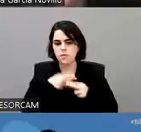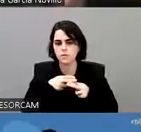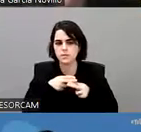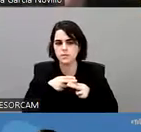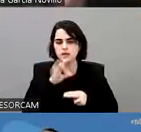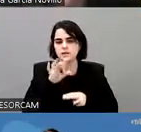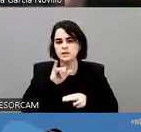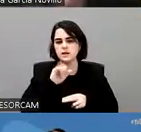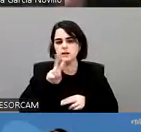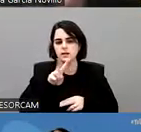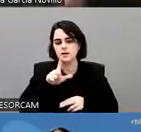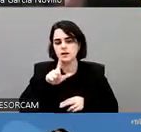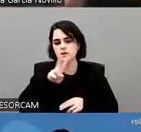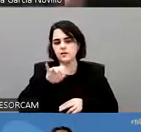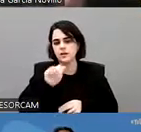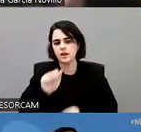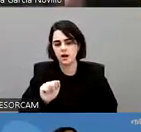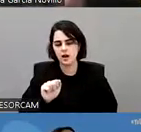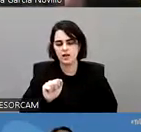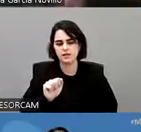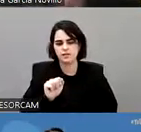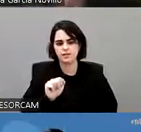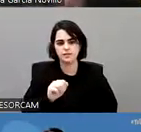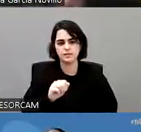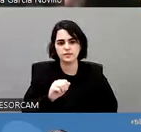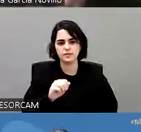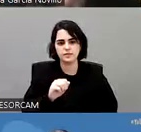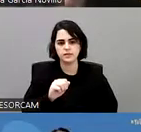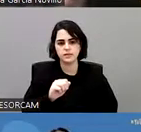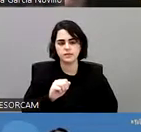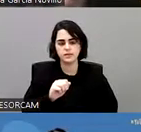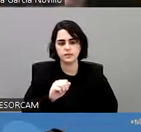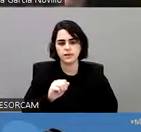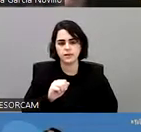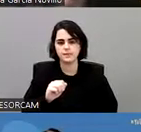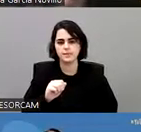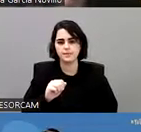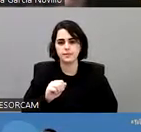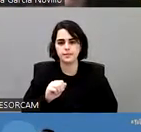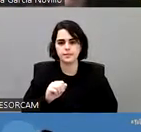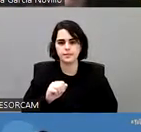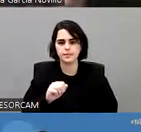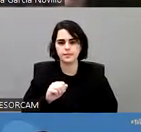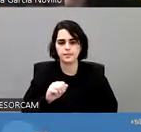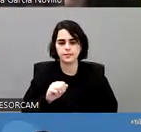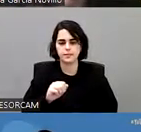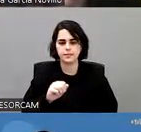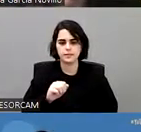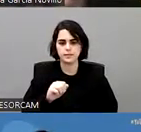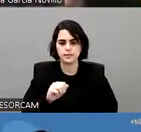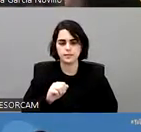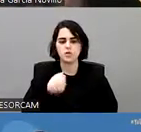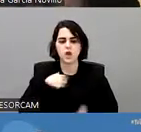Sí, ya. Y muy Ana de la